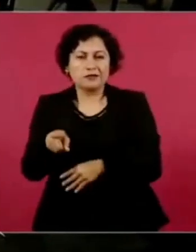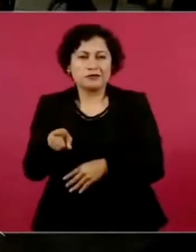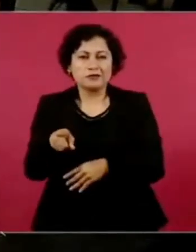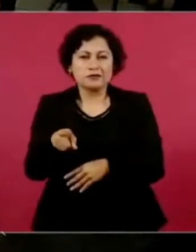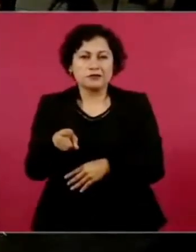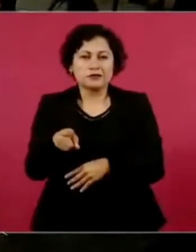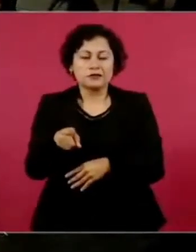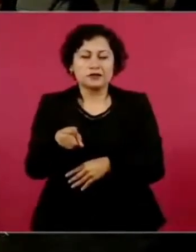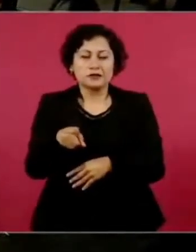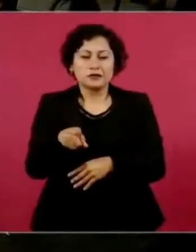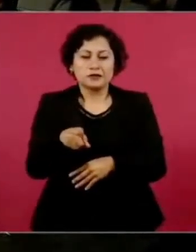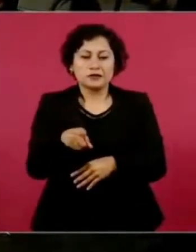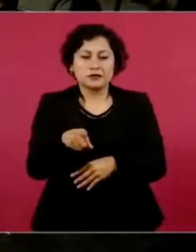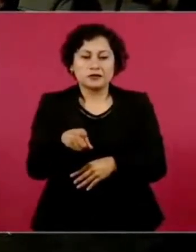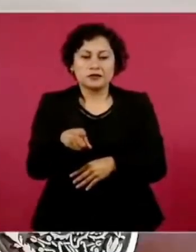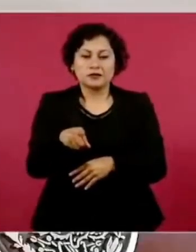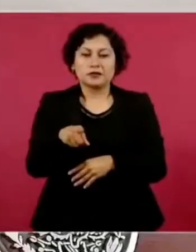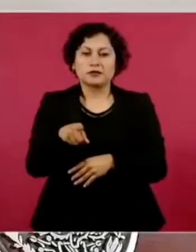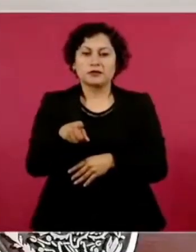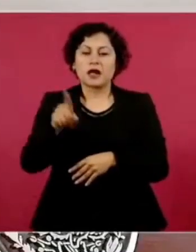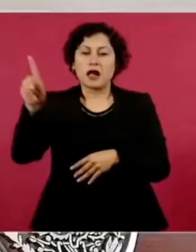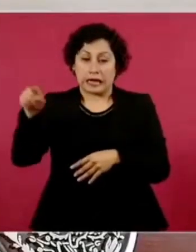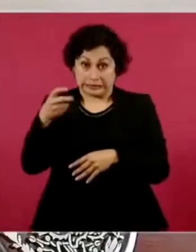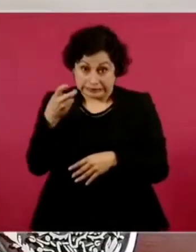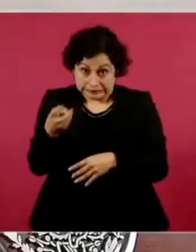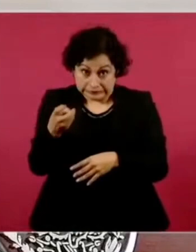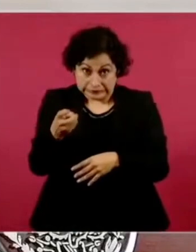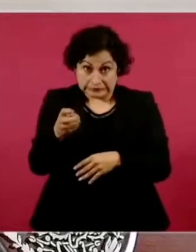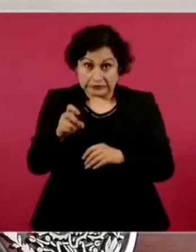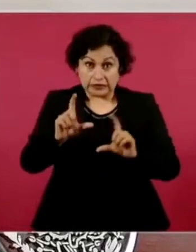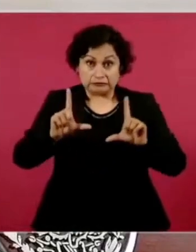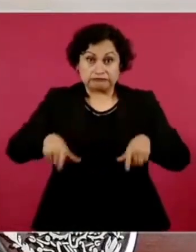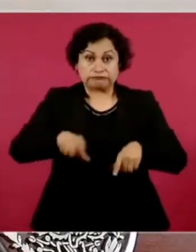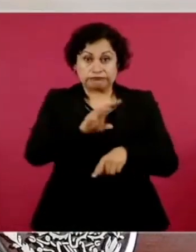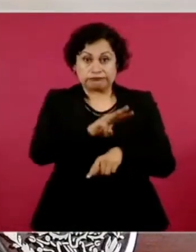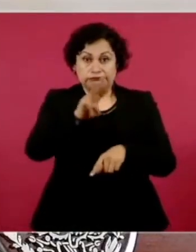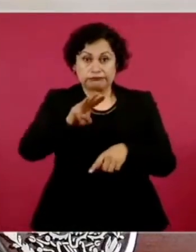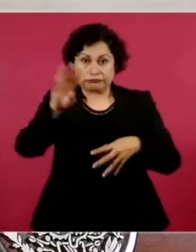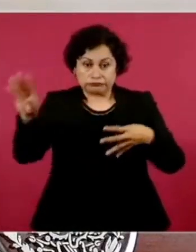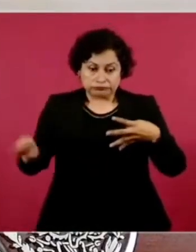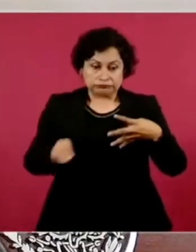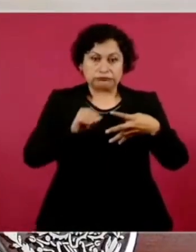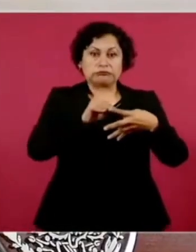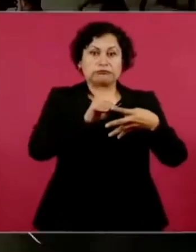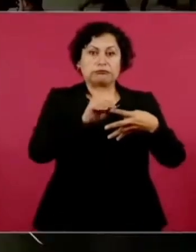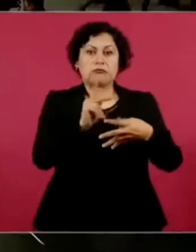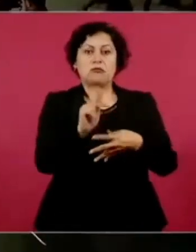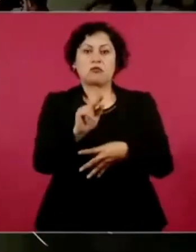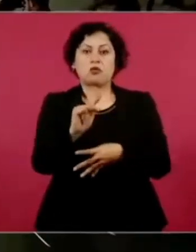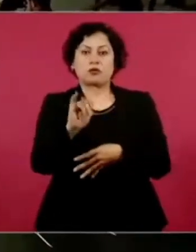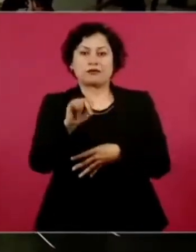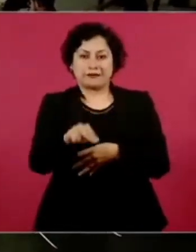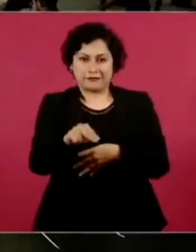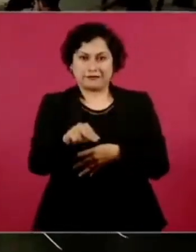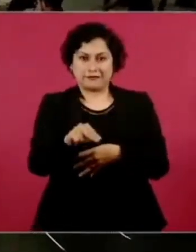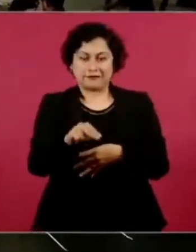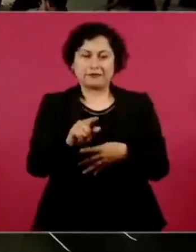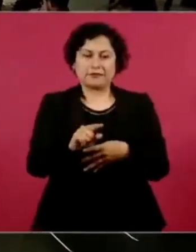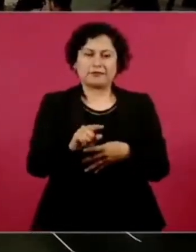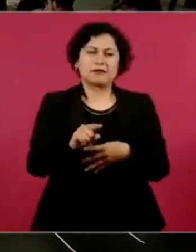mete a Putin y con otras encuestadoras.